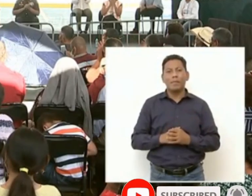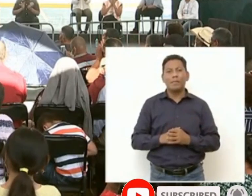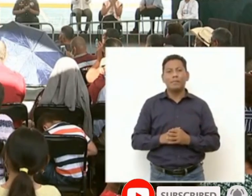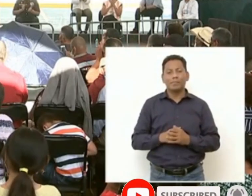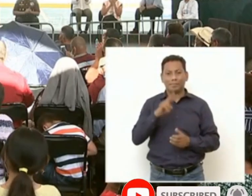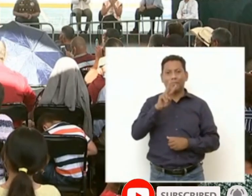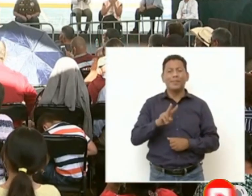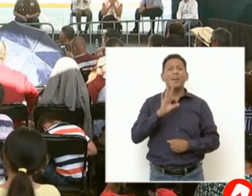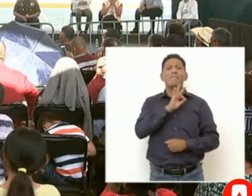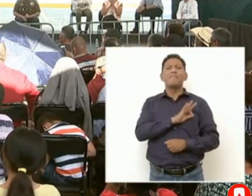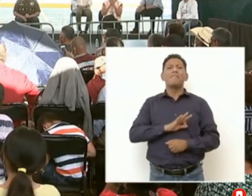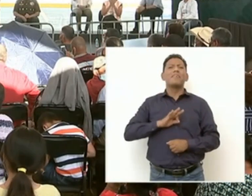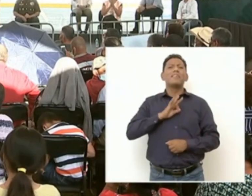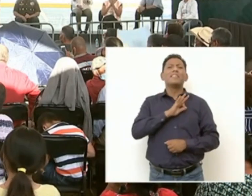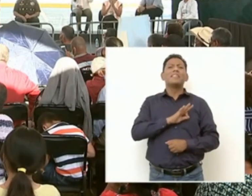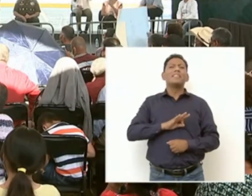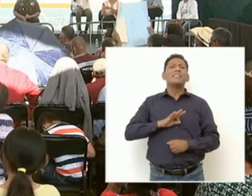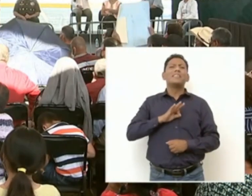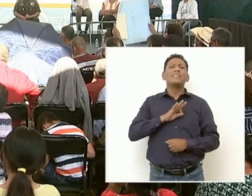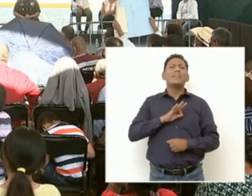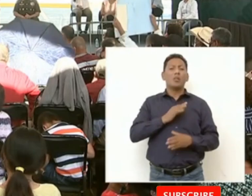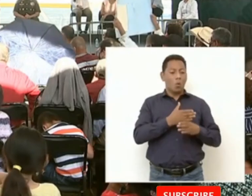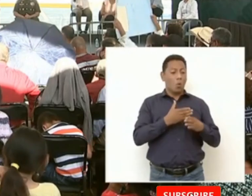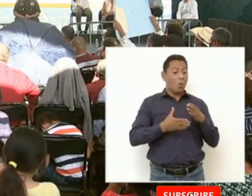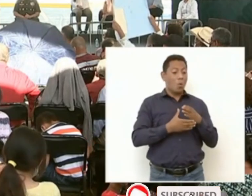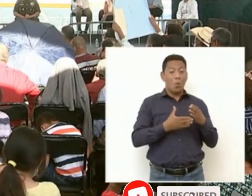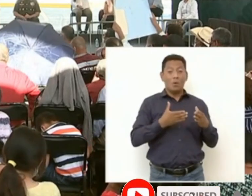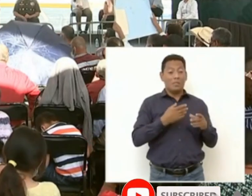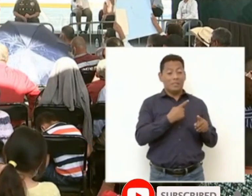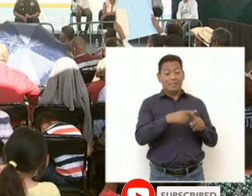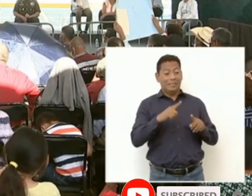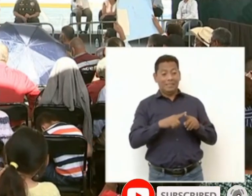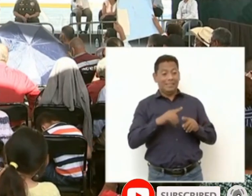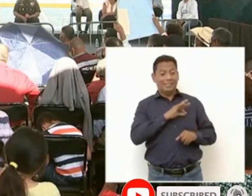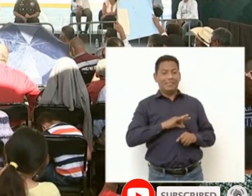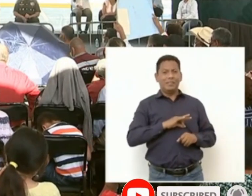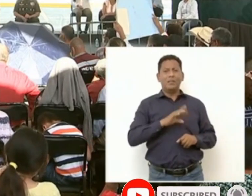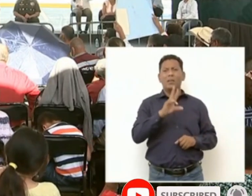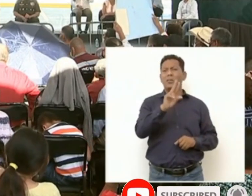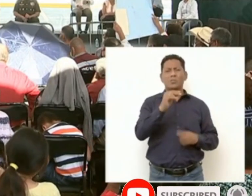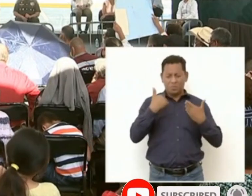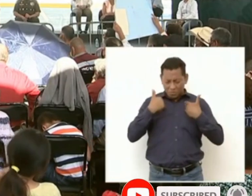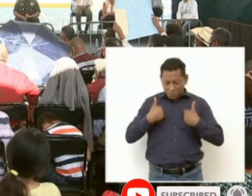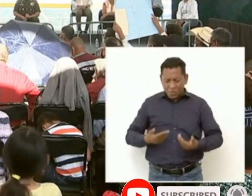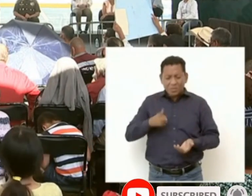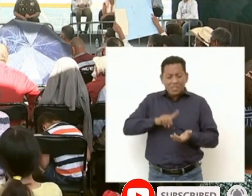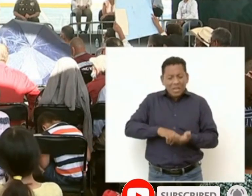La felicidad no es lo material. La felicidad es estar bien con uno mismo,